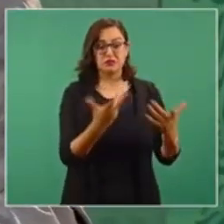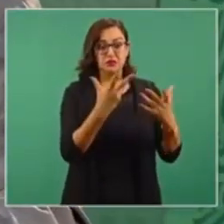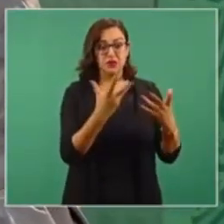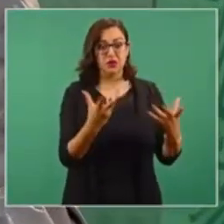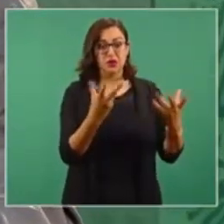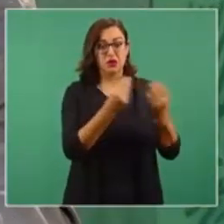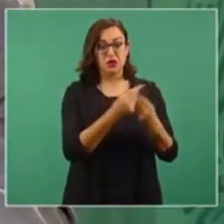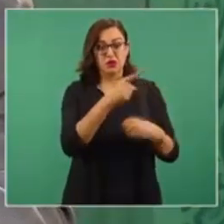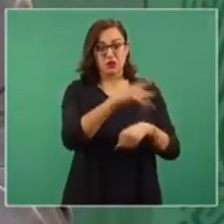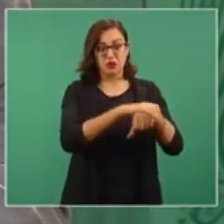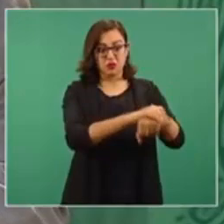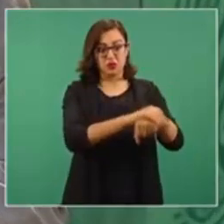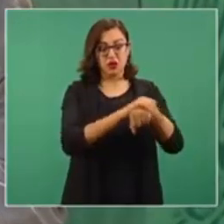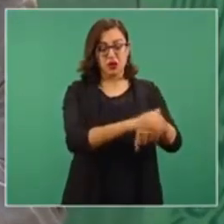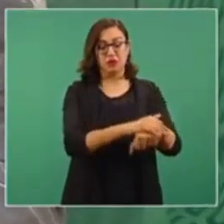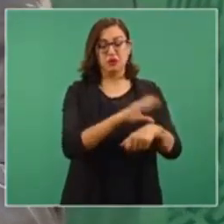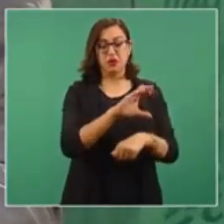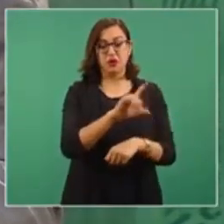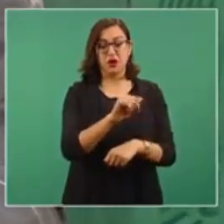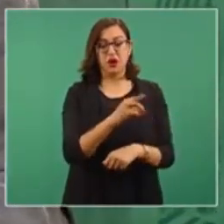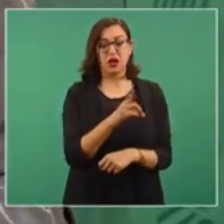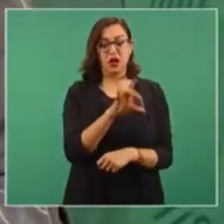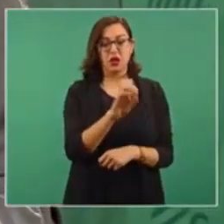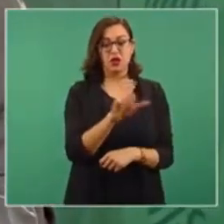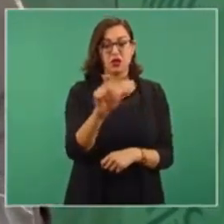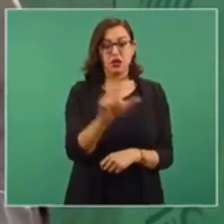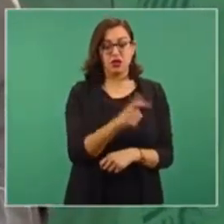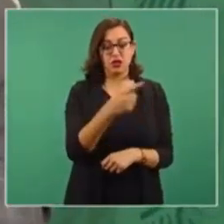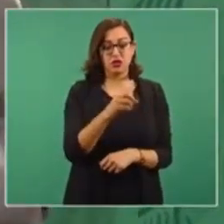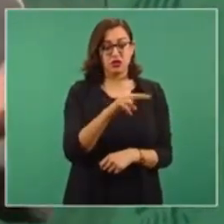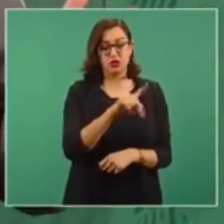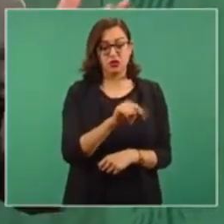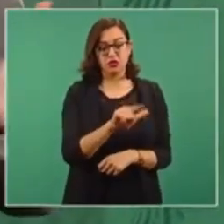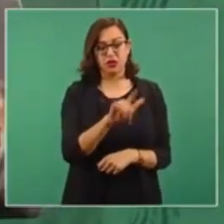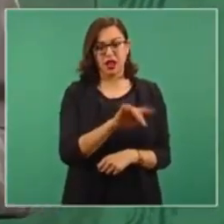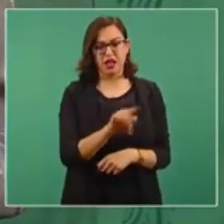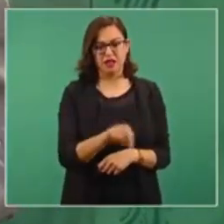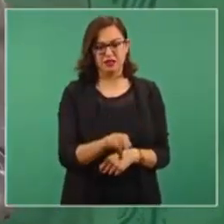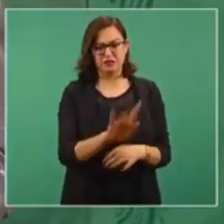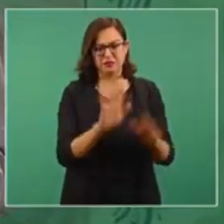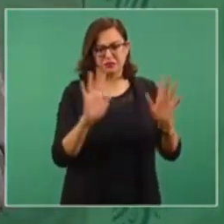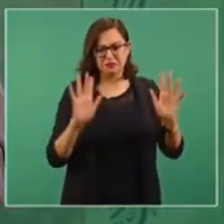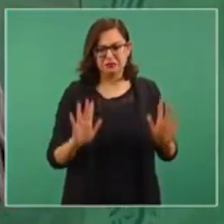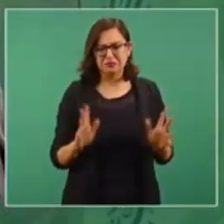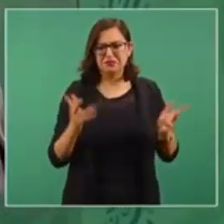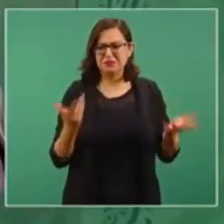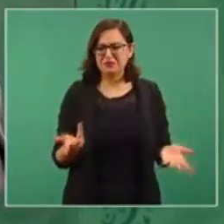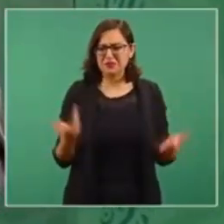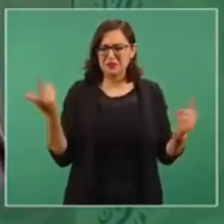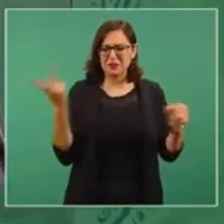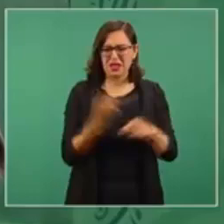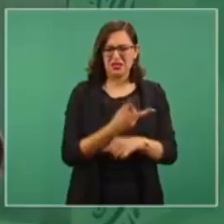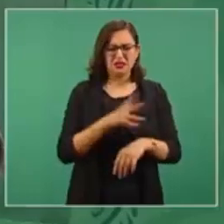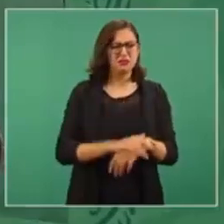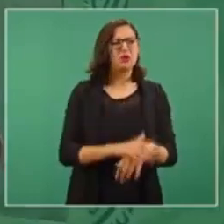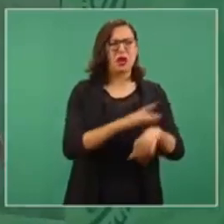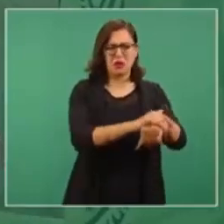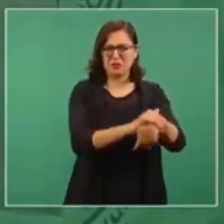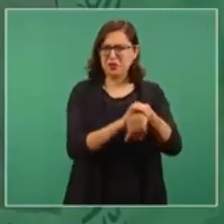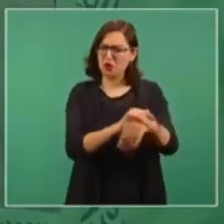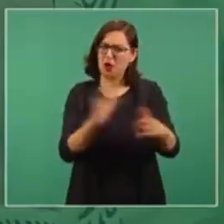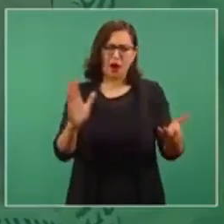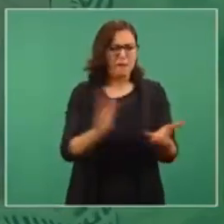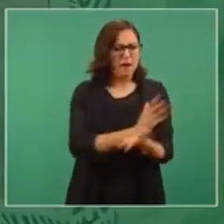corresponsal, amigo de Claudio X. González, que también eso no tiene nada que ver, ¿no? O sea, podemos tener amistades.